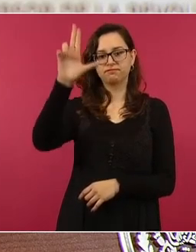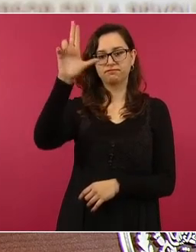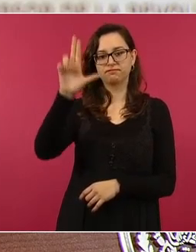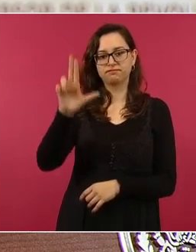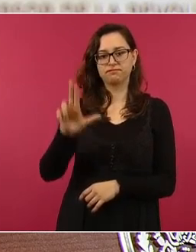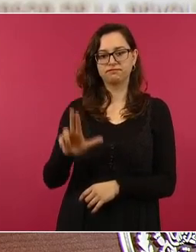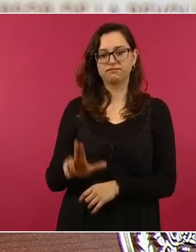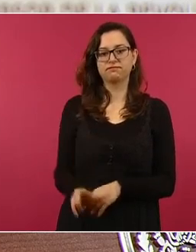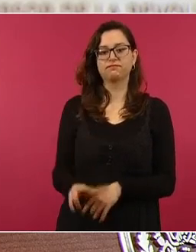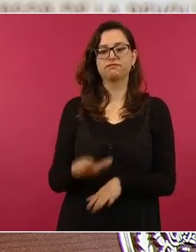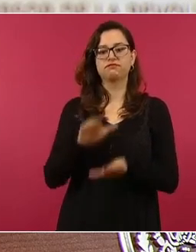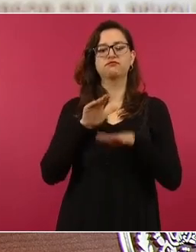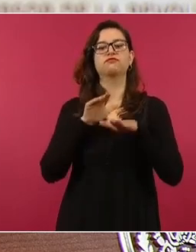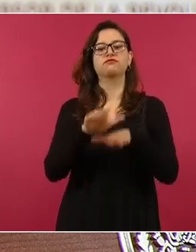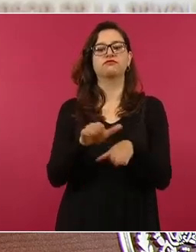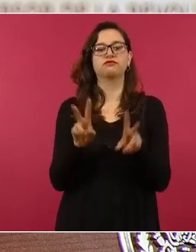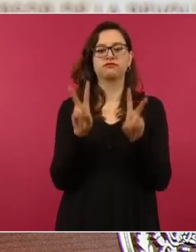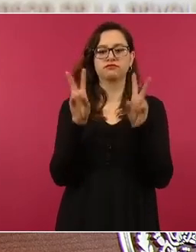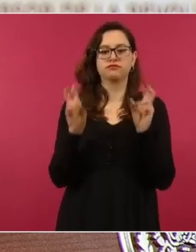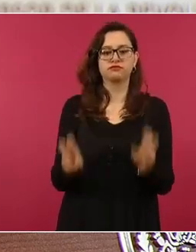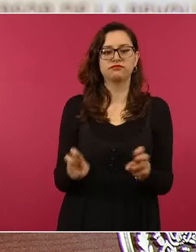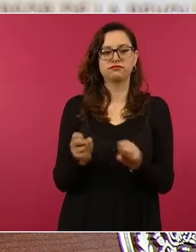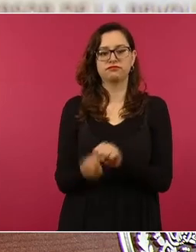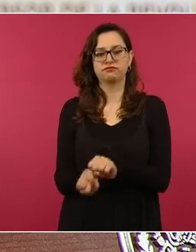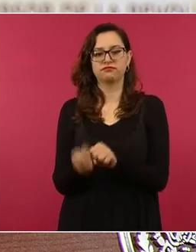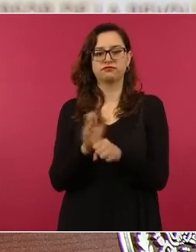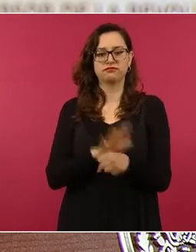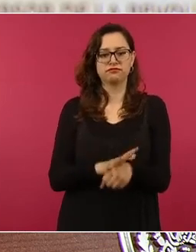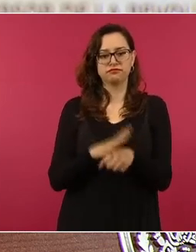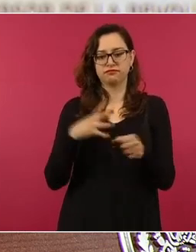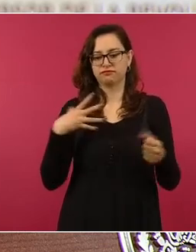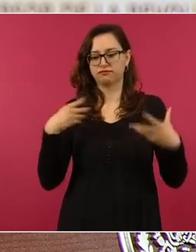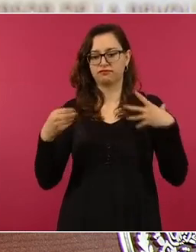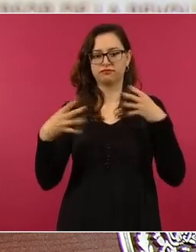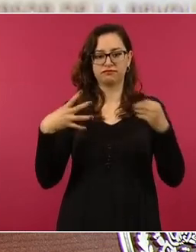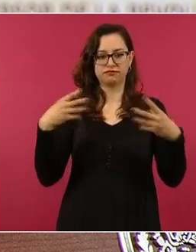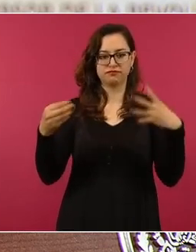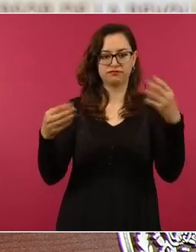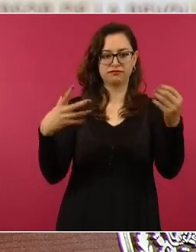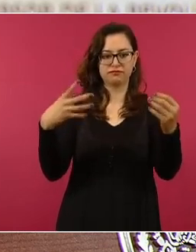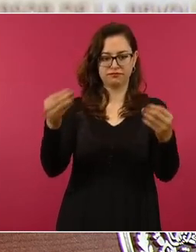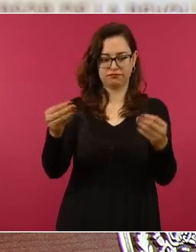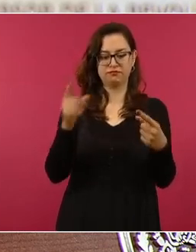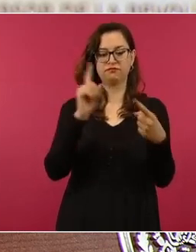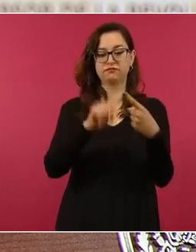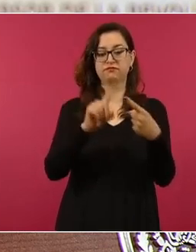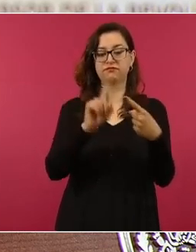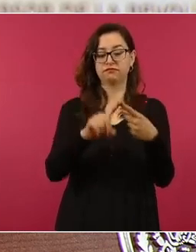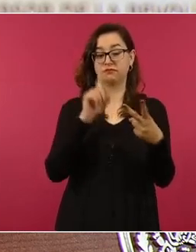situación de la pandemia y sobre todo en lo que estamos,